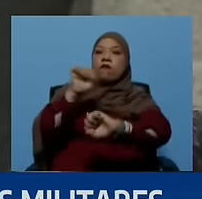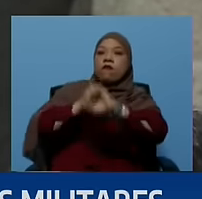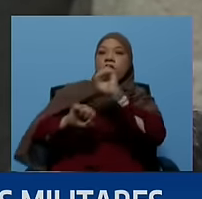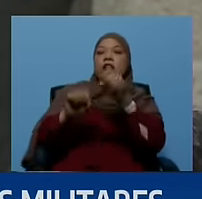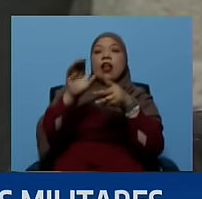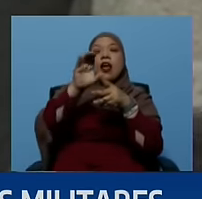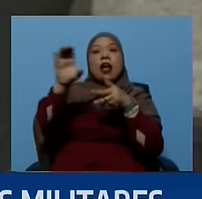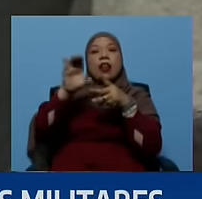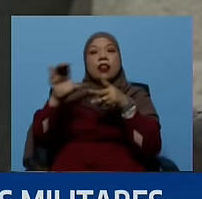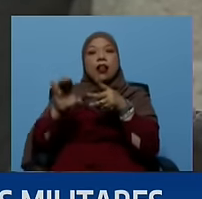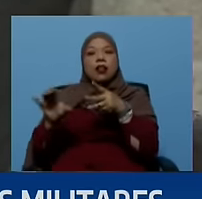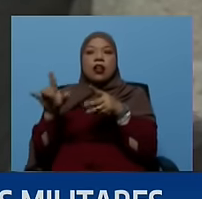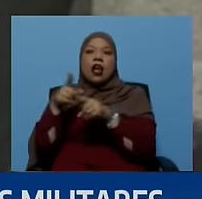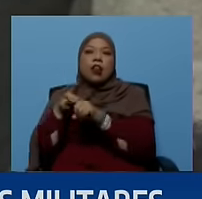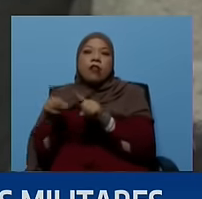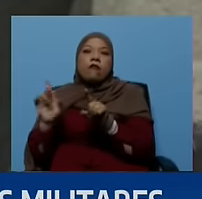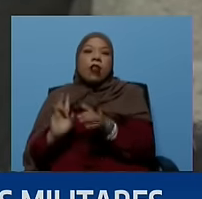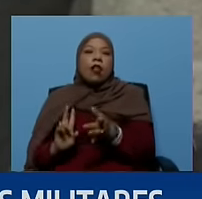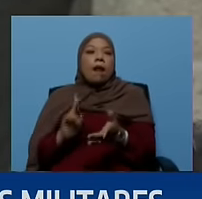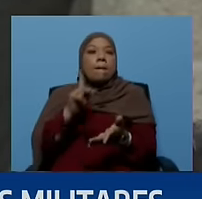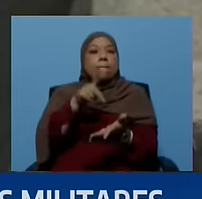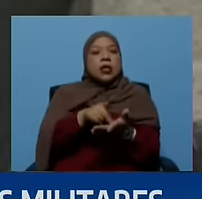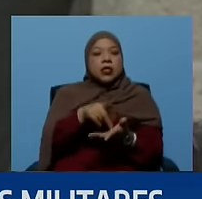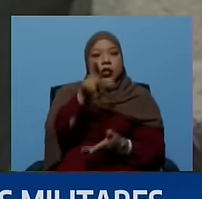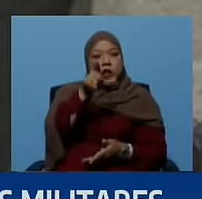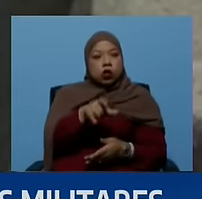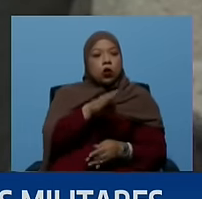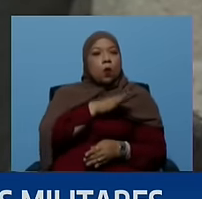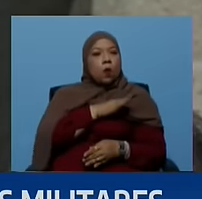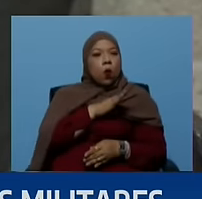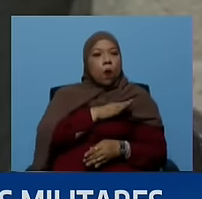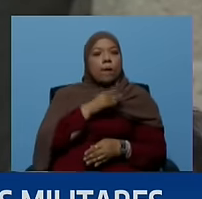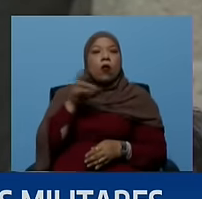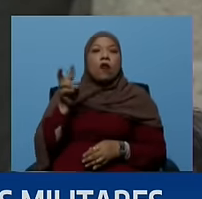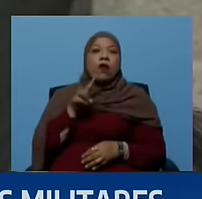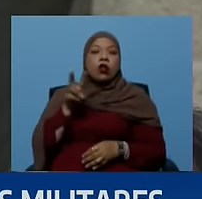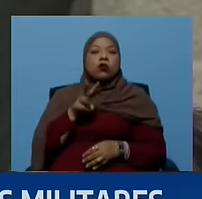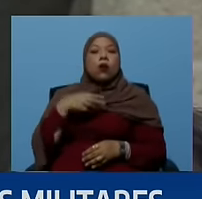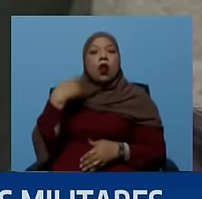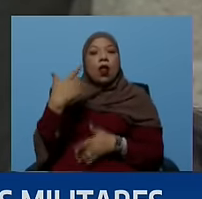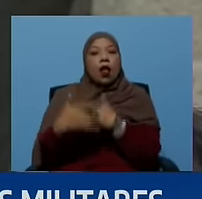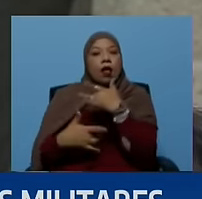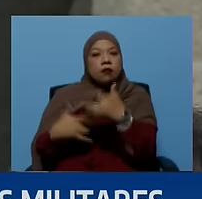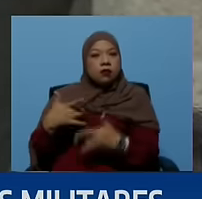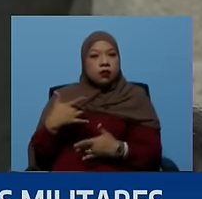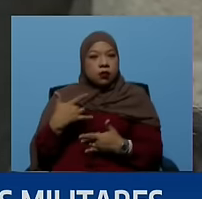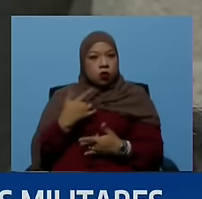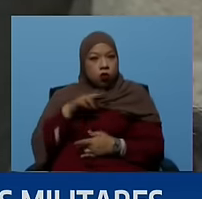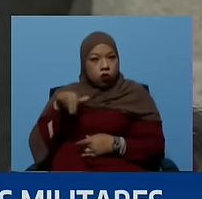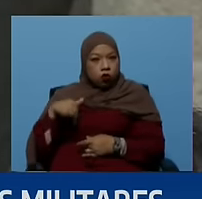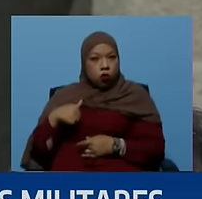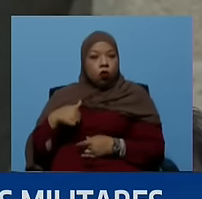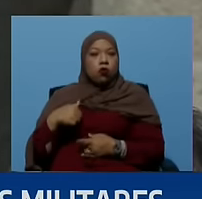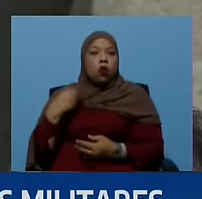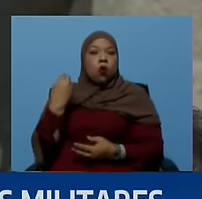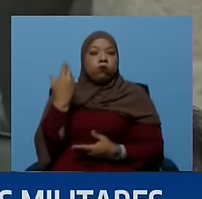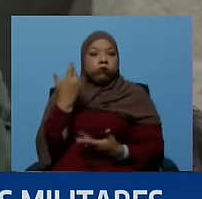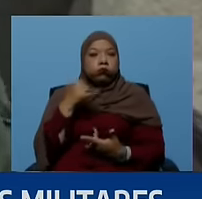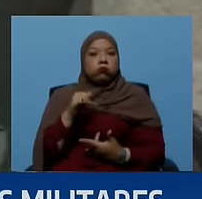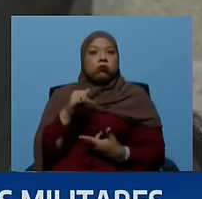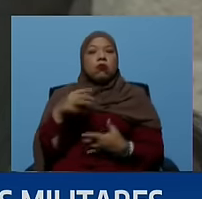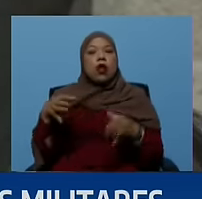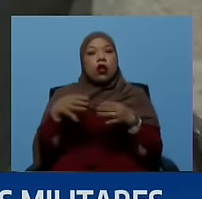y protagónica que es nuestra democracia la que estamos haciendo todos los días las bricom miles es parte de